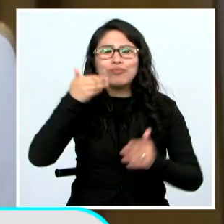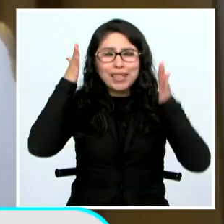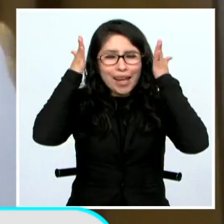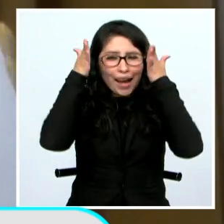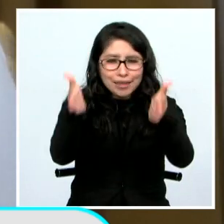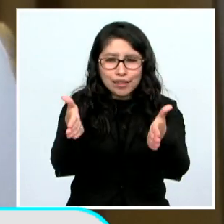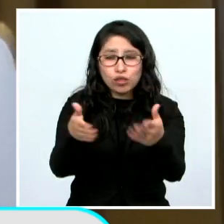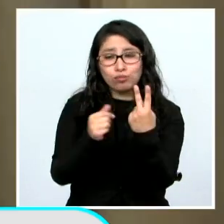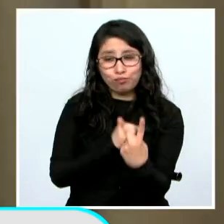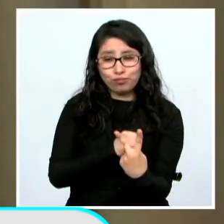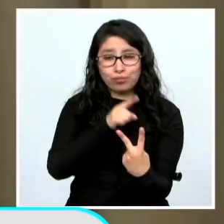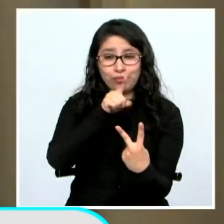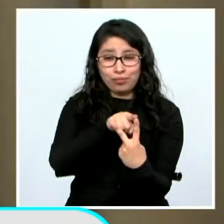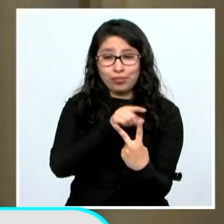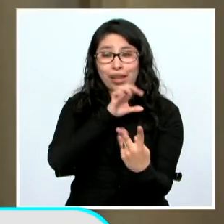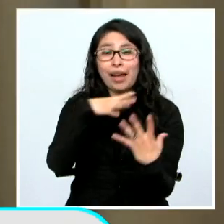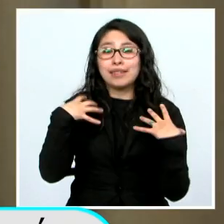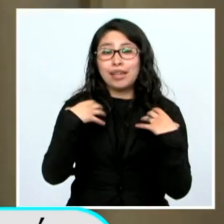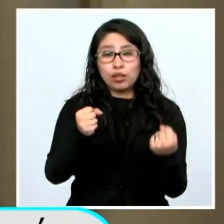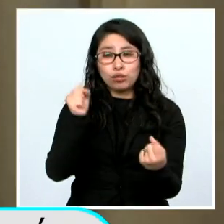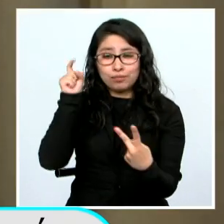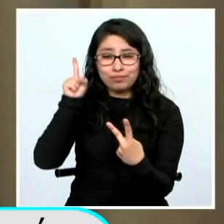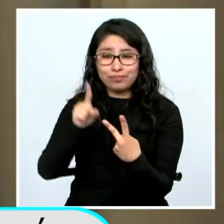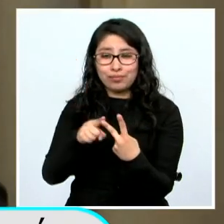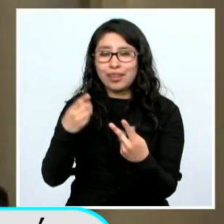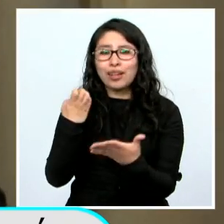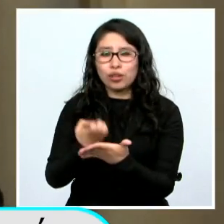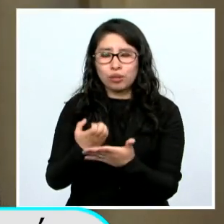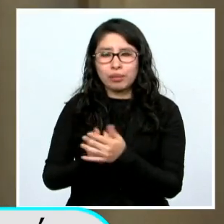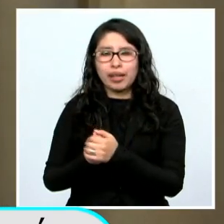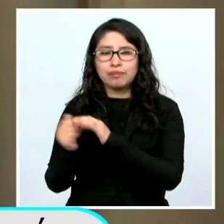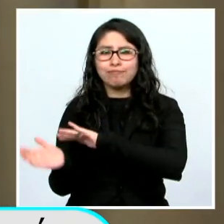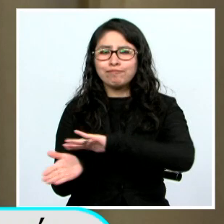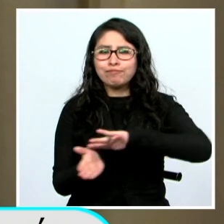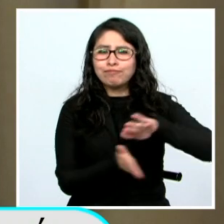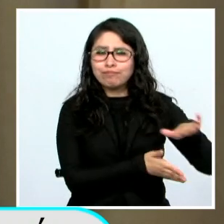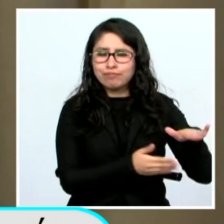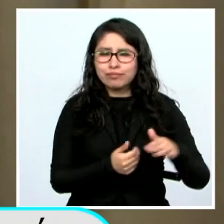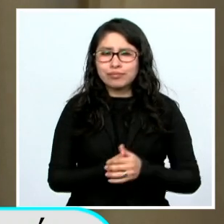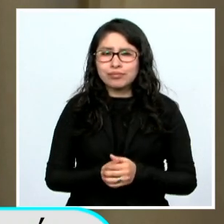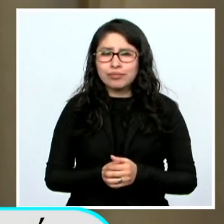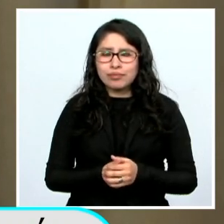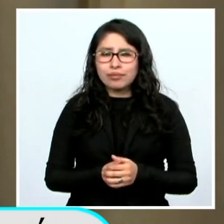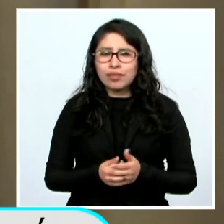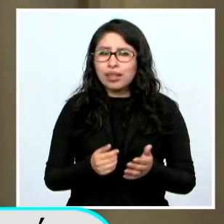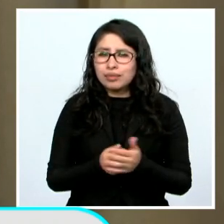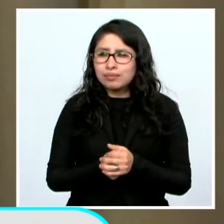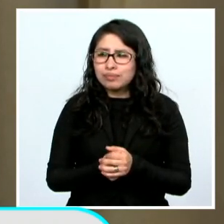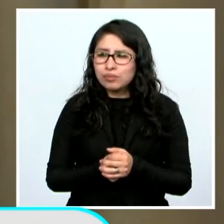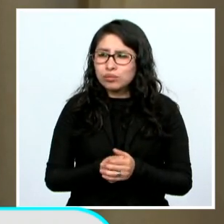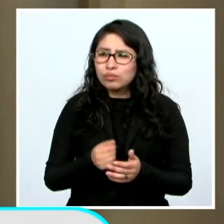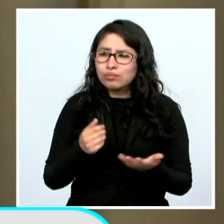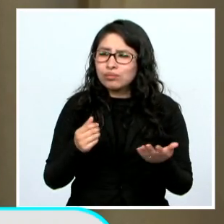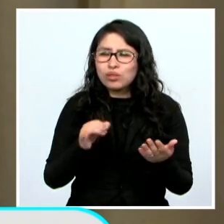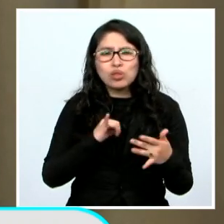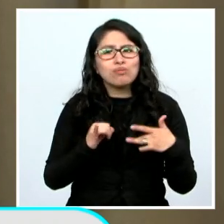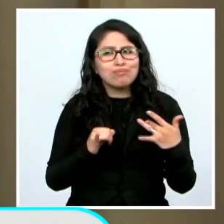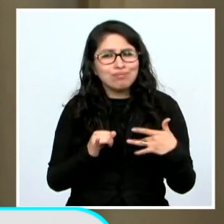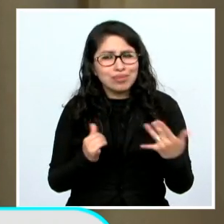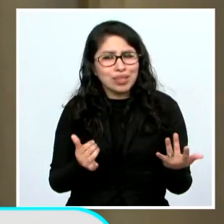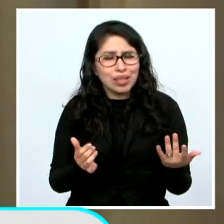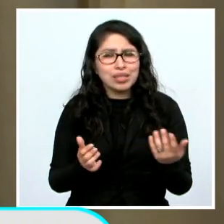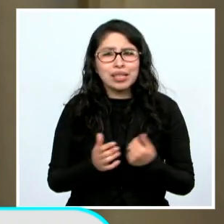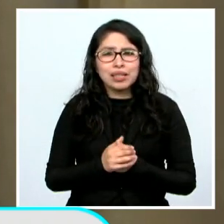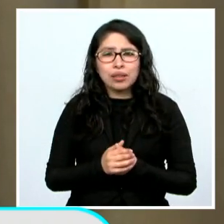a la economía del país. Presidenta, me da la sensación, usted sabe por qué situación personal, conozco muy de cerca